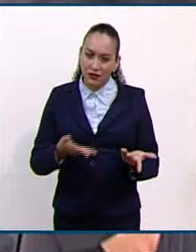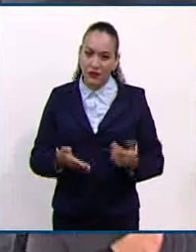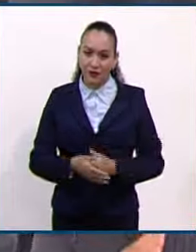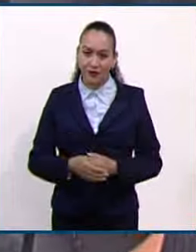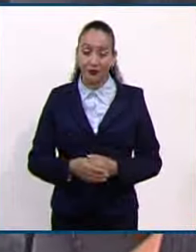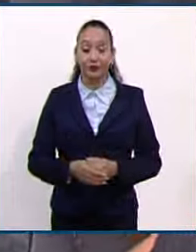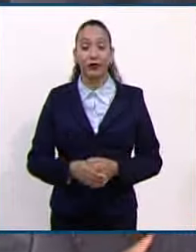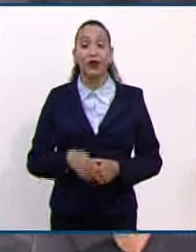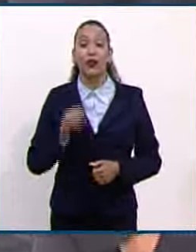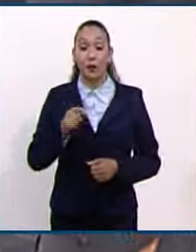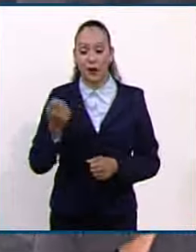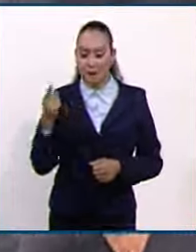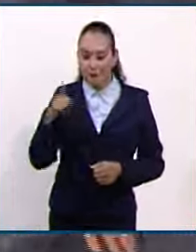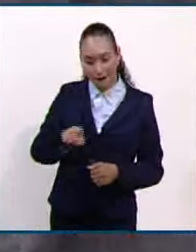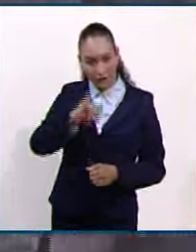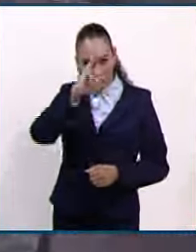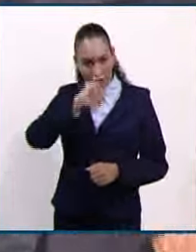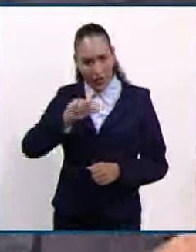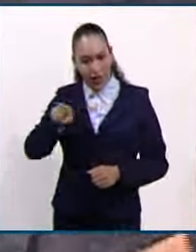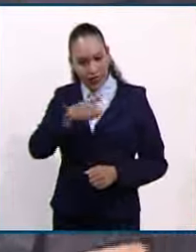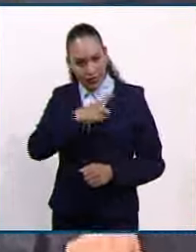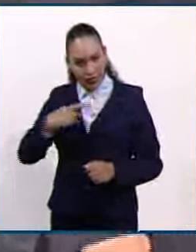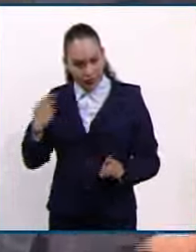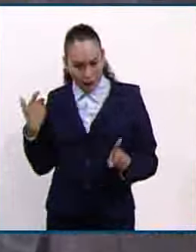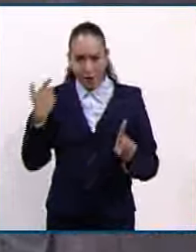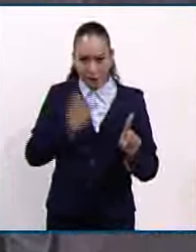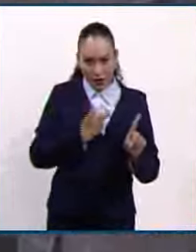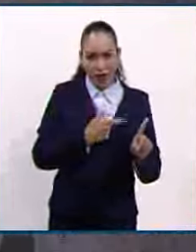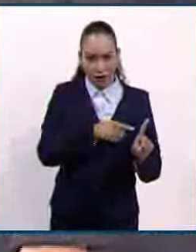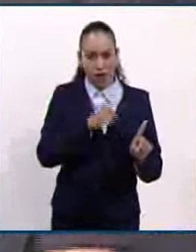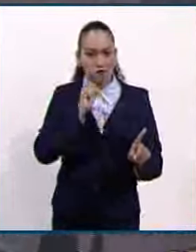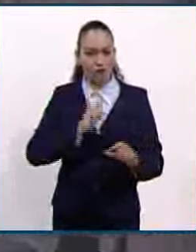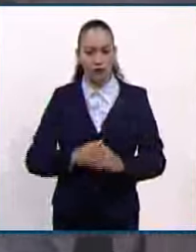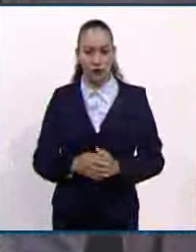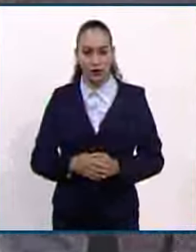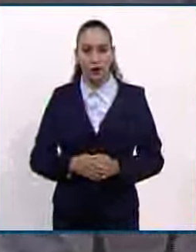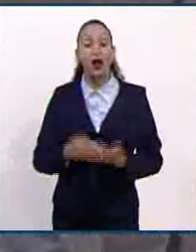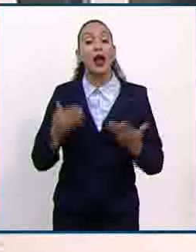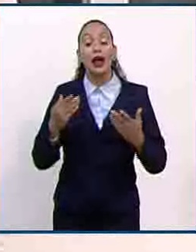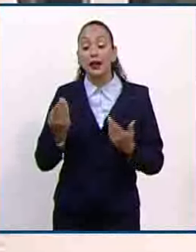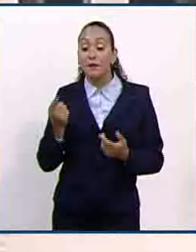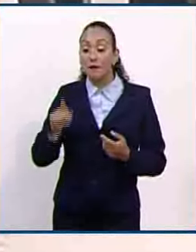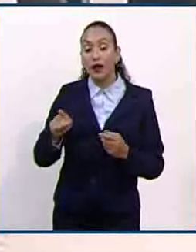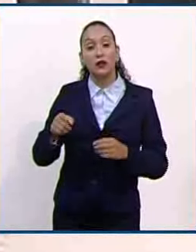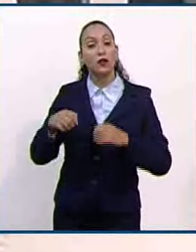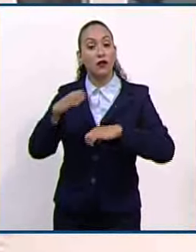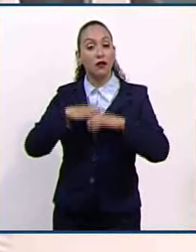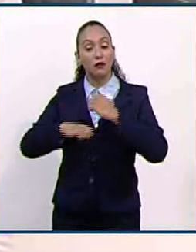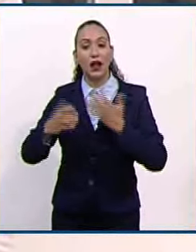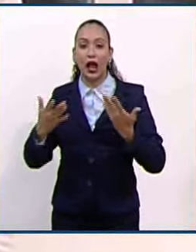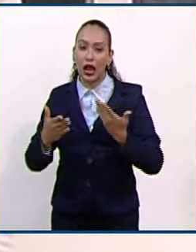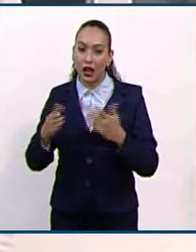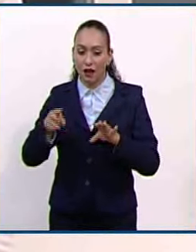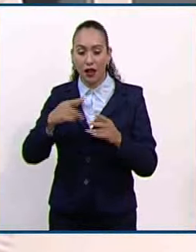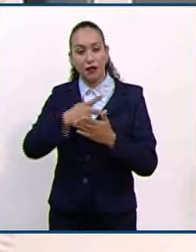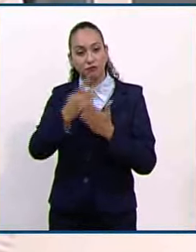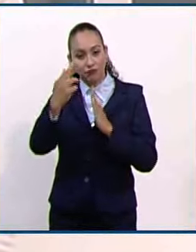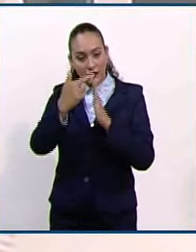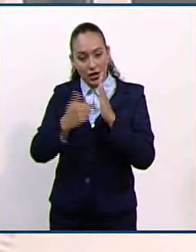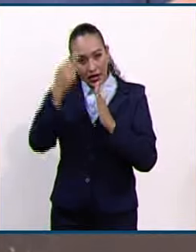de condenar al patrón a pagar las prestaciones de ley a la afectada, se le ordenó diseñar protocolos para evitar el hostigamiento laboral y, en